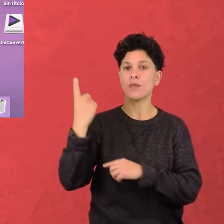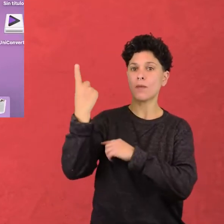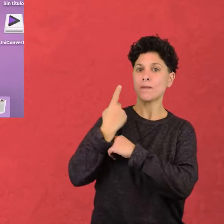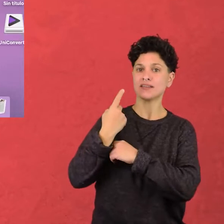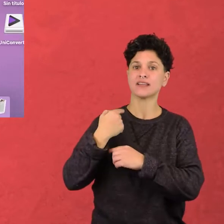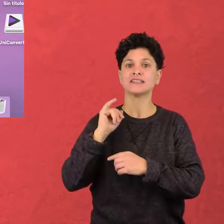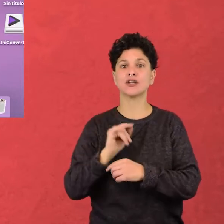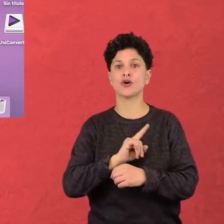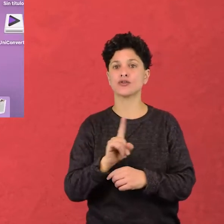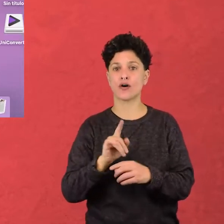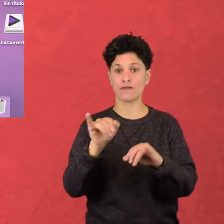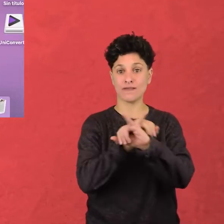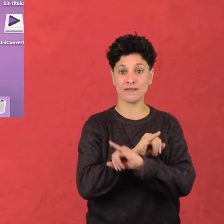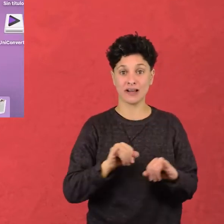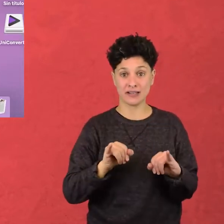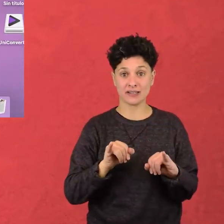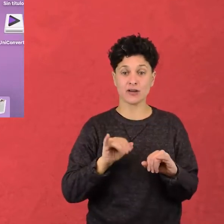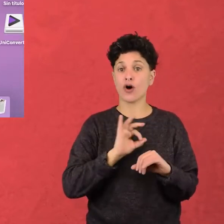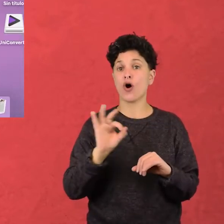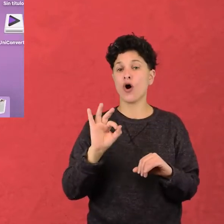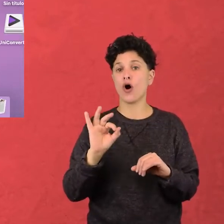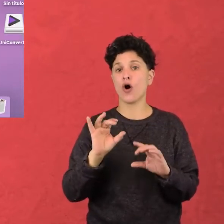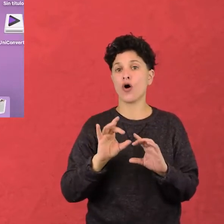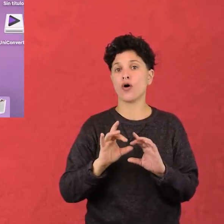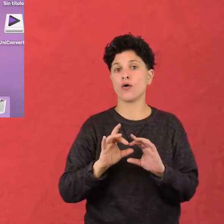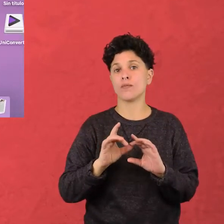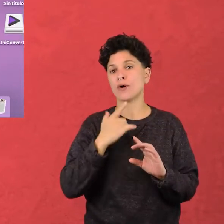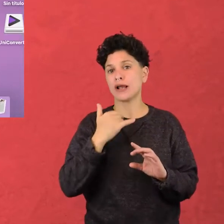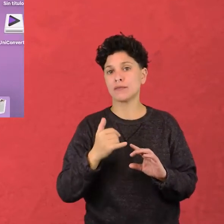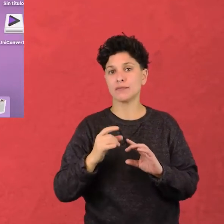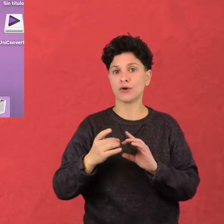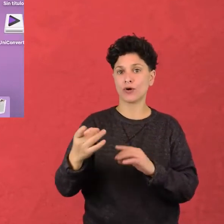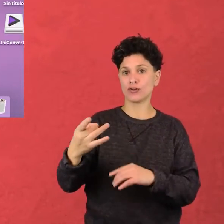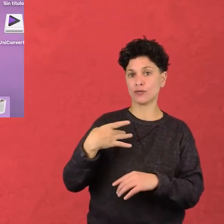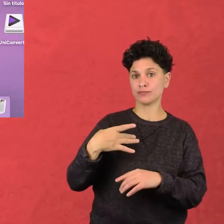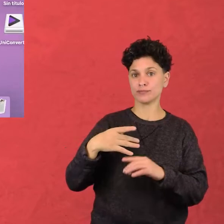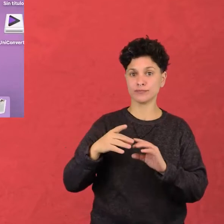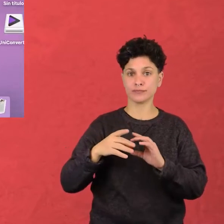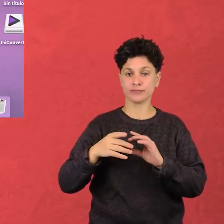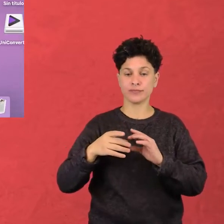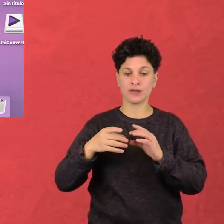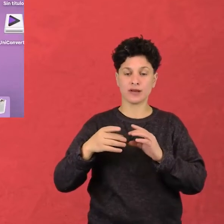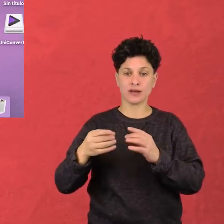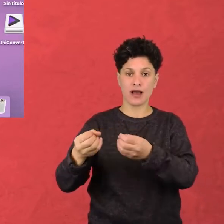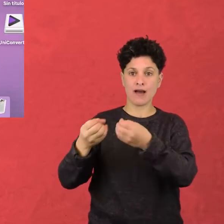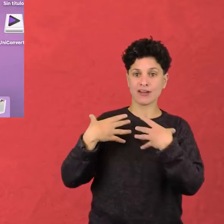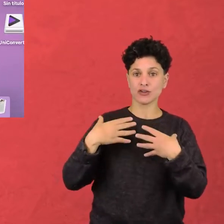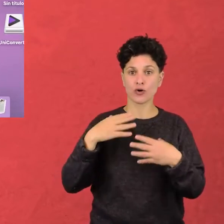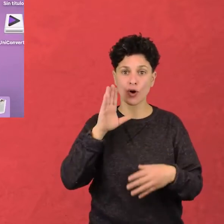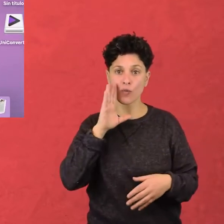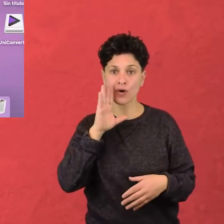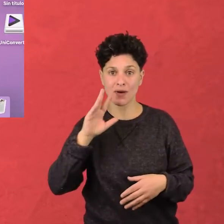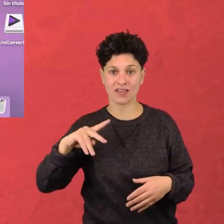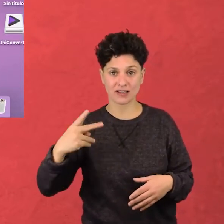a la felicidad o el desamparo propio de una madrastra. Aquí nos hallamos ante algo que debe